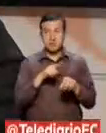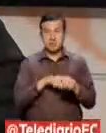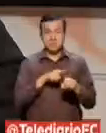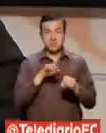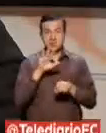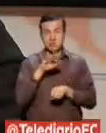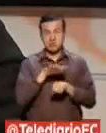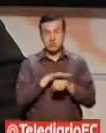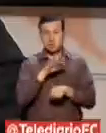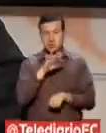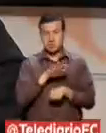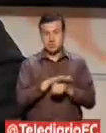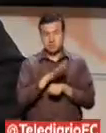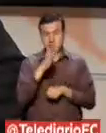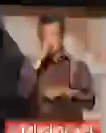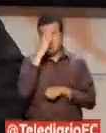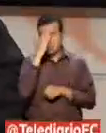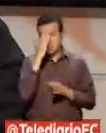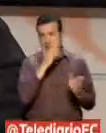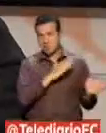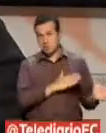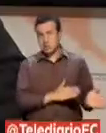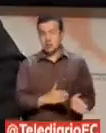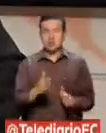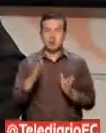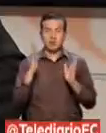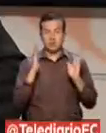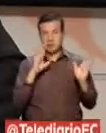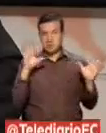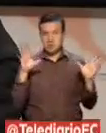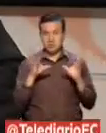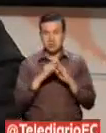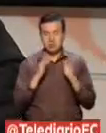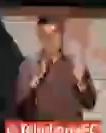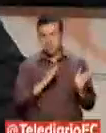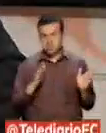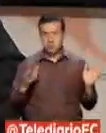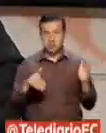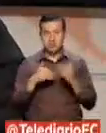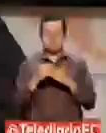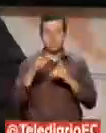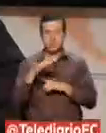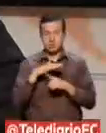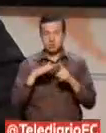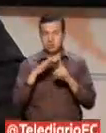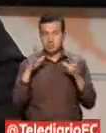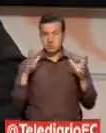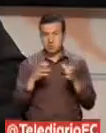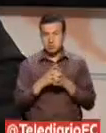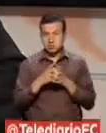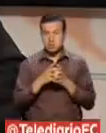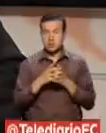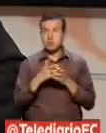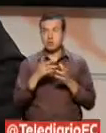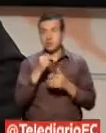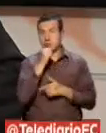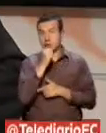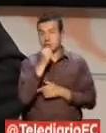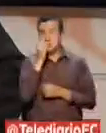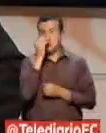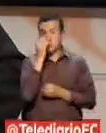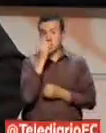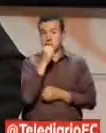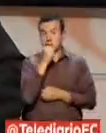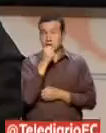de las 5 de la tarde. Entiendo que por logística y por un poco de la situación, como tienen que reportarse los medios